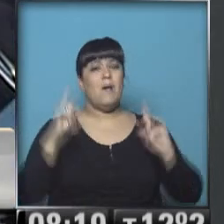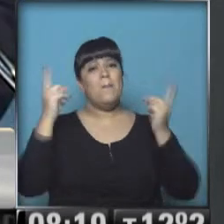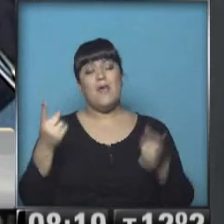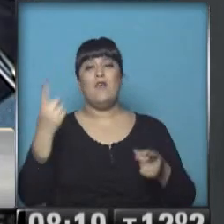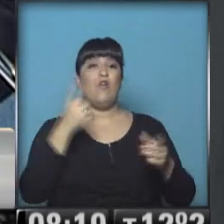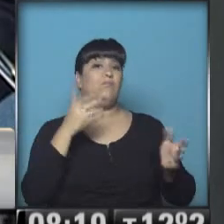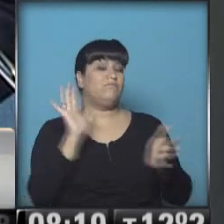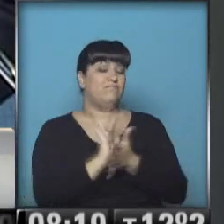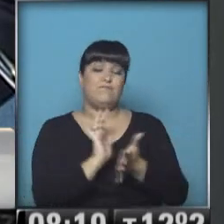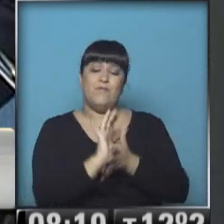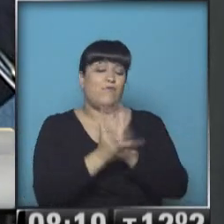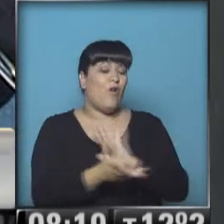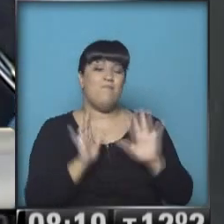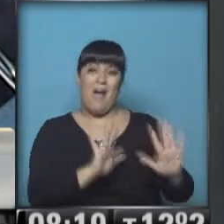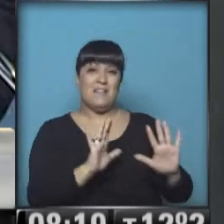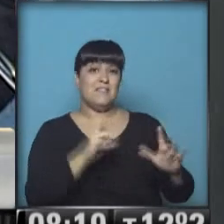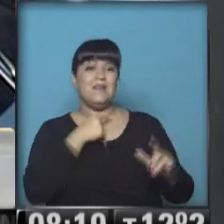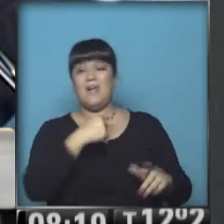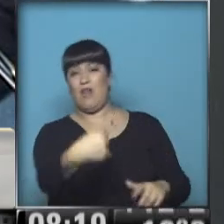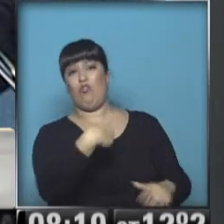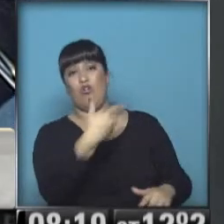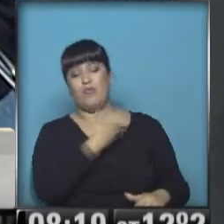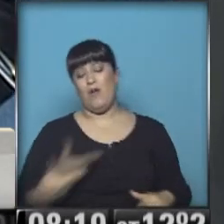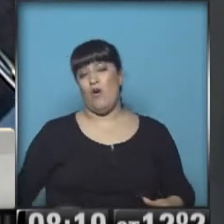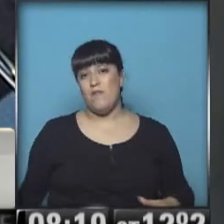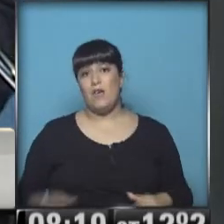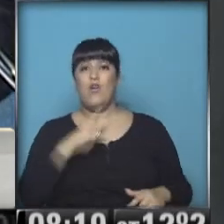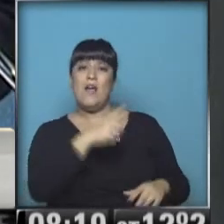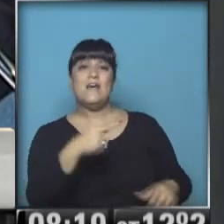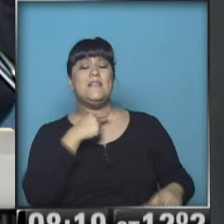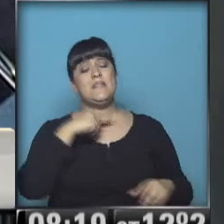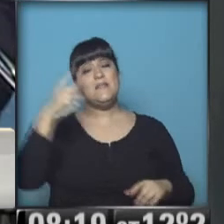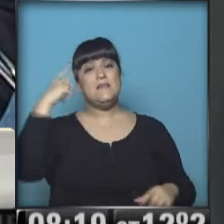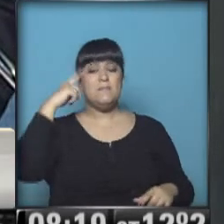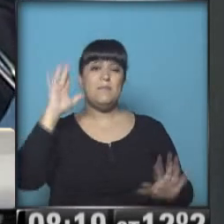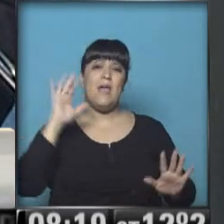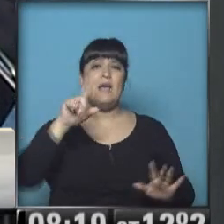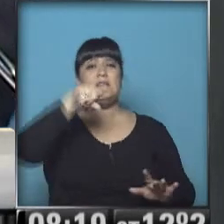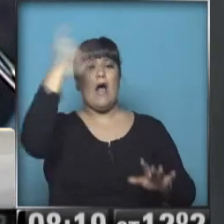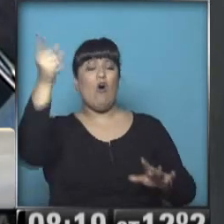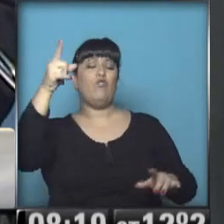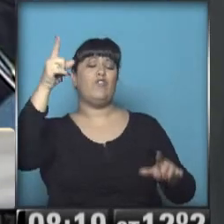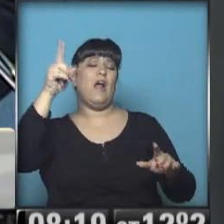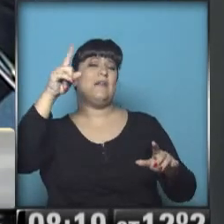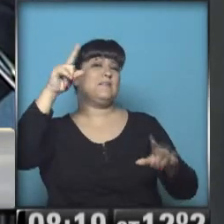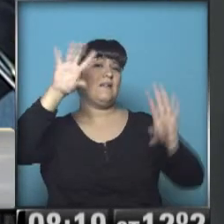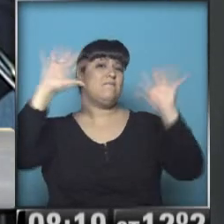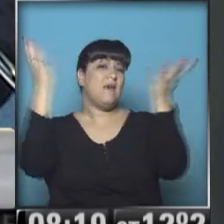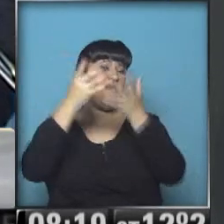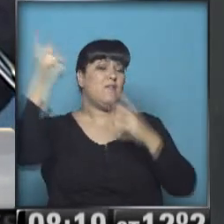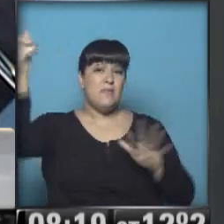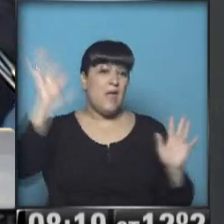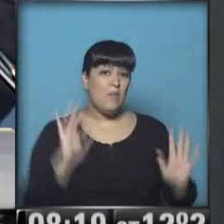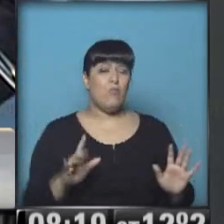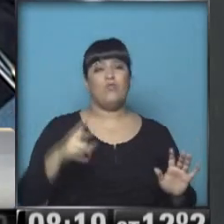declaró tinte o signo opositor que se escudan siempre en organizaciones internacionales que están a su servicio para criticar la